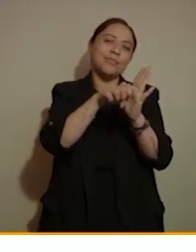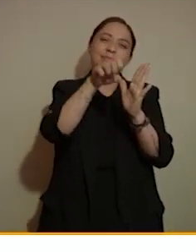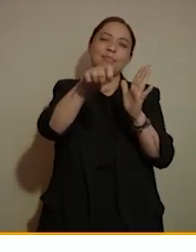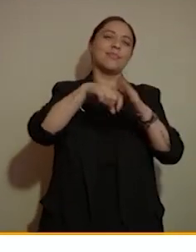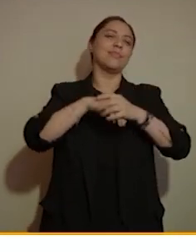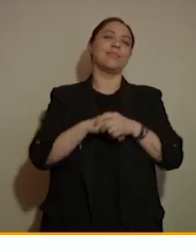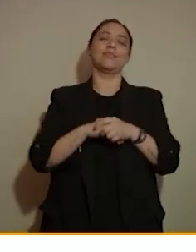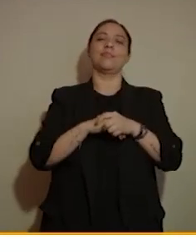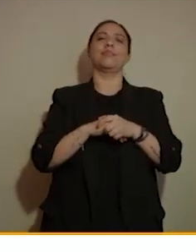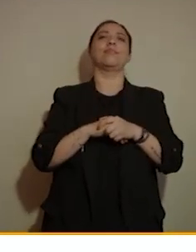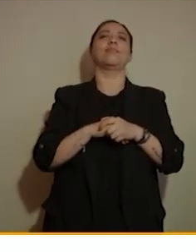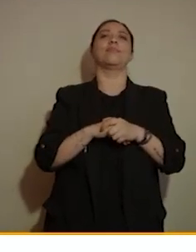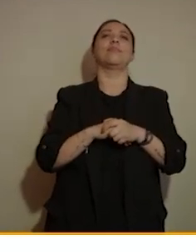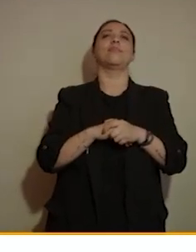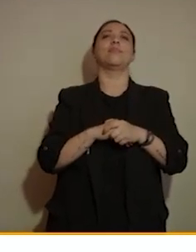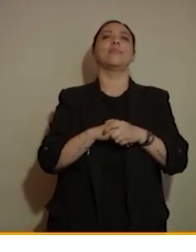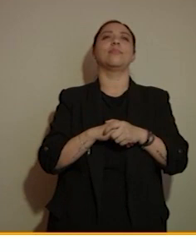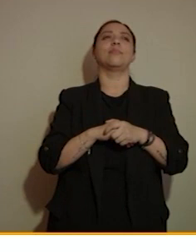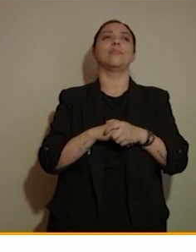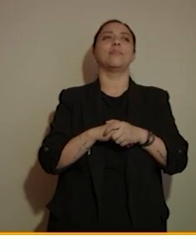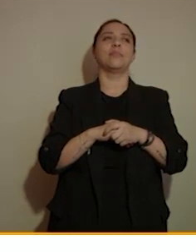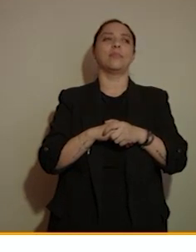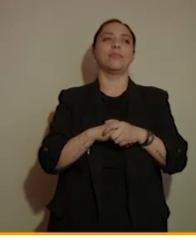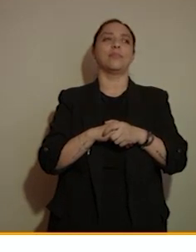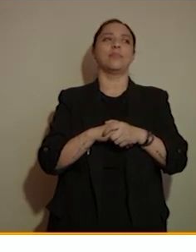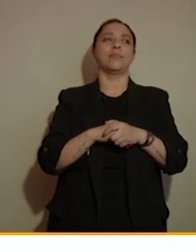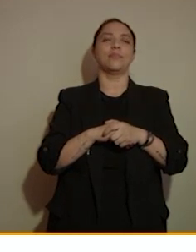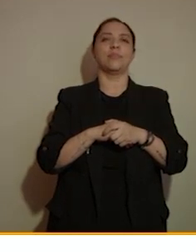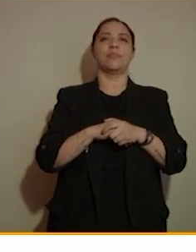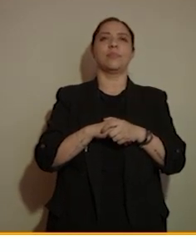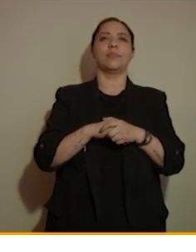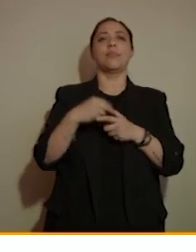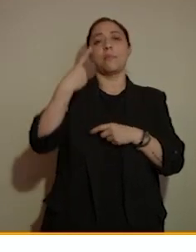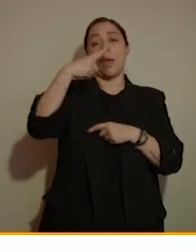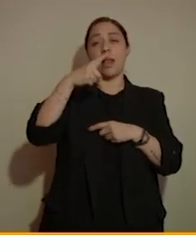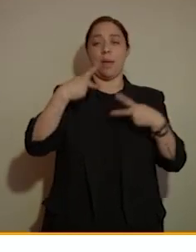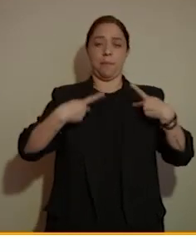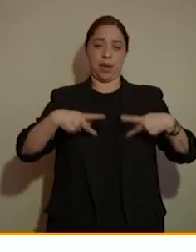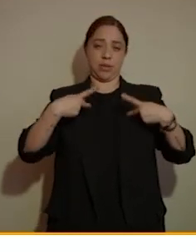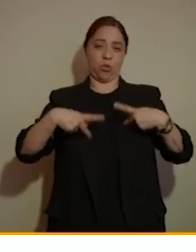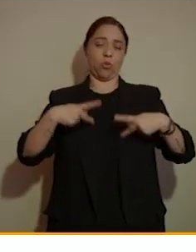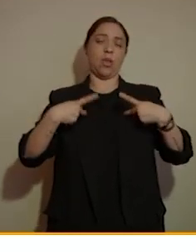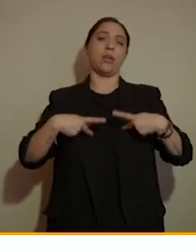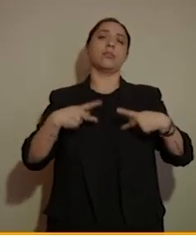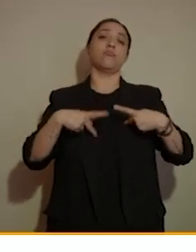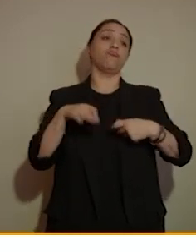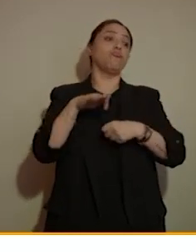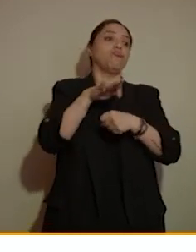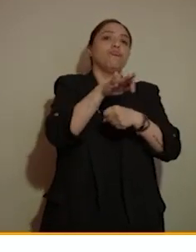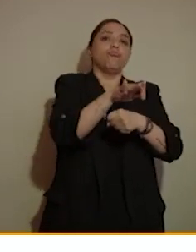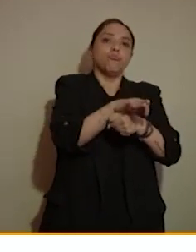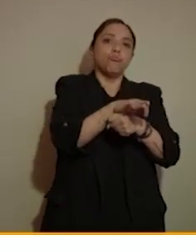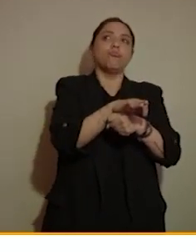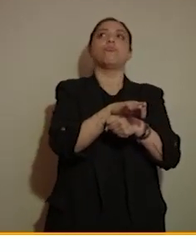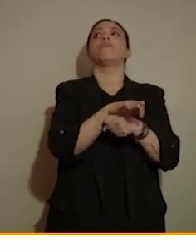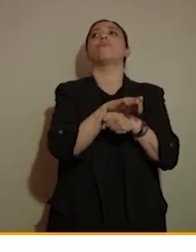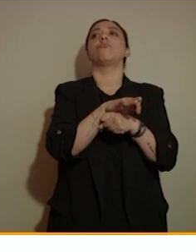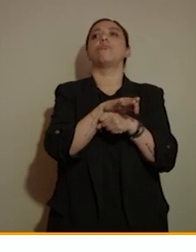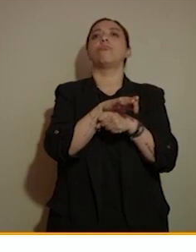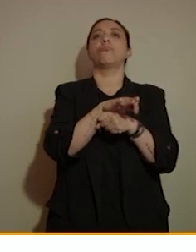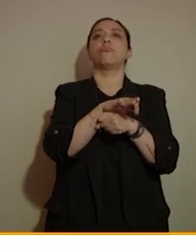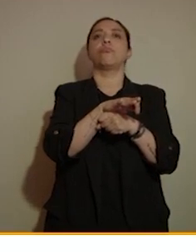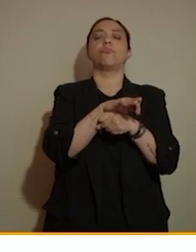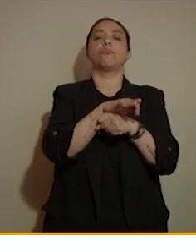reducción de emisiones, ¿no? Para protección de poblaciones cercanas a